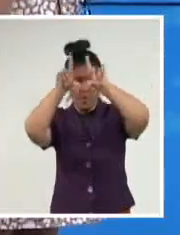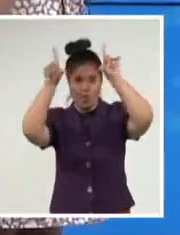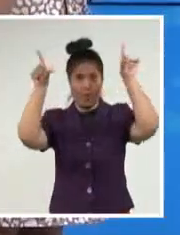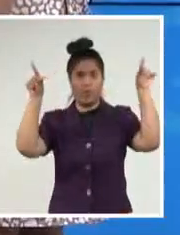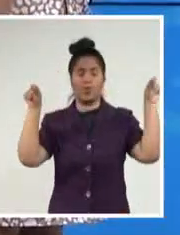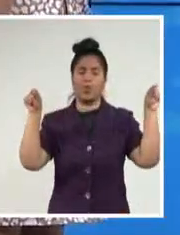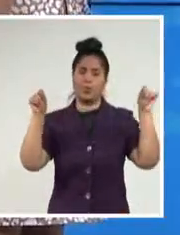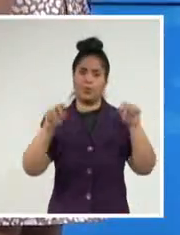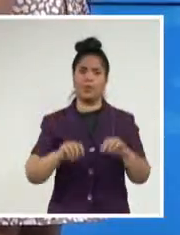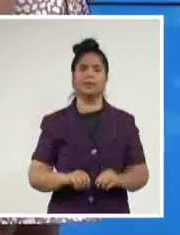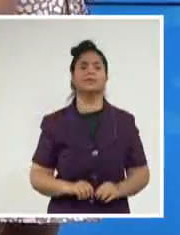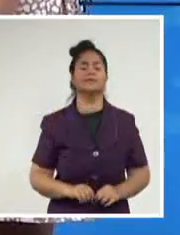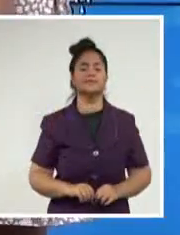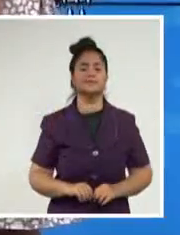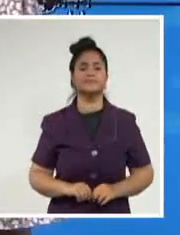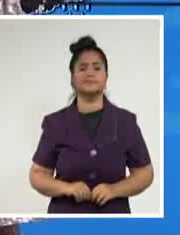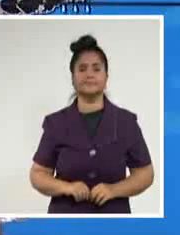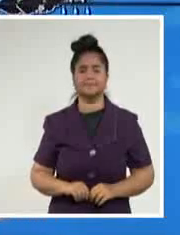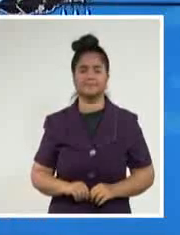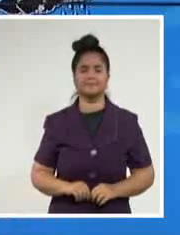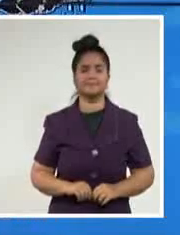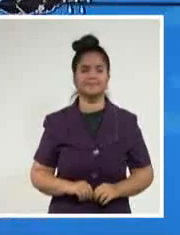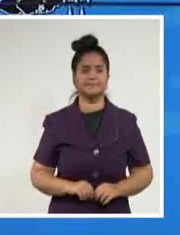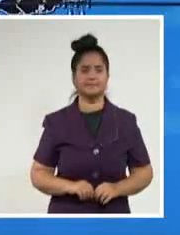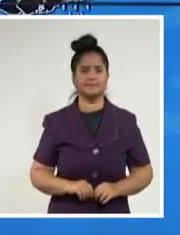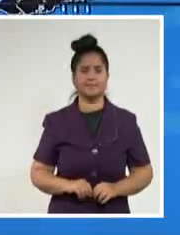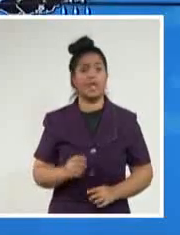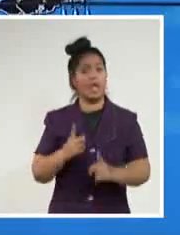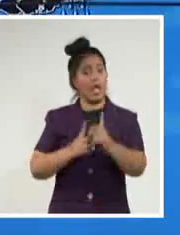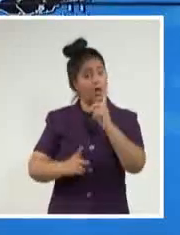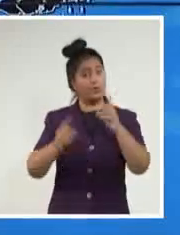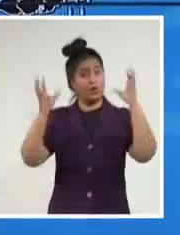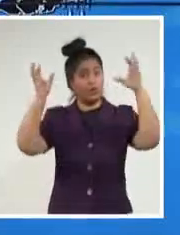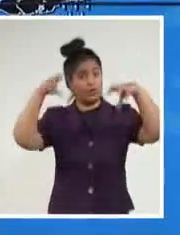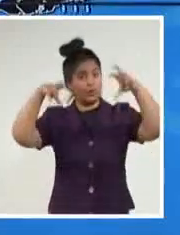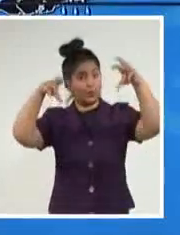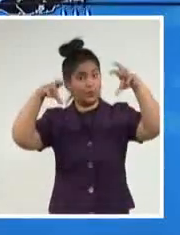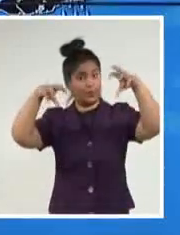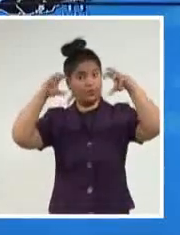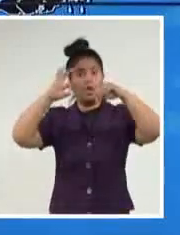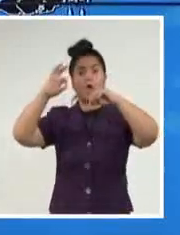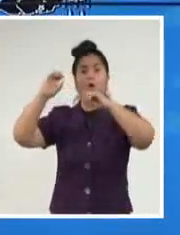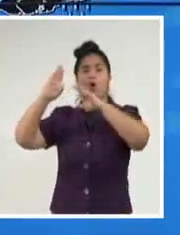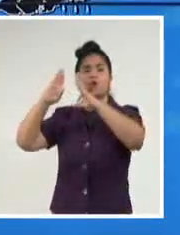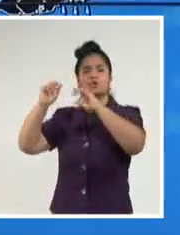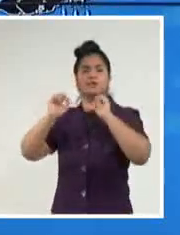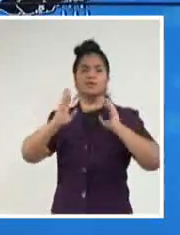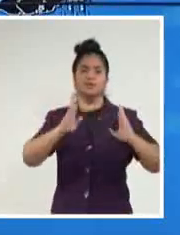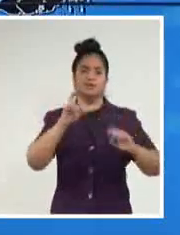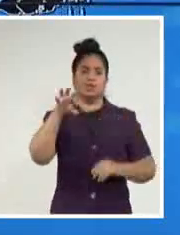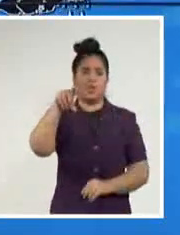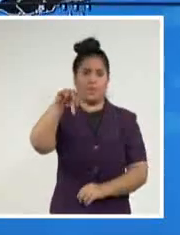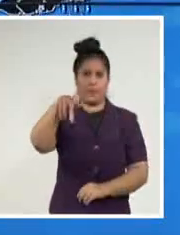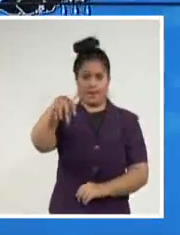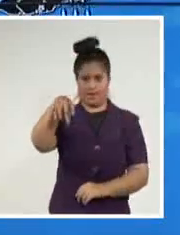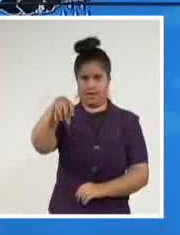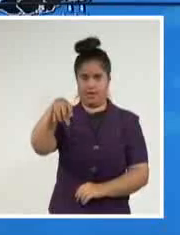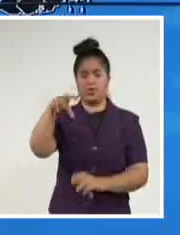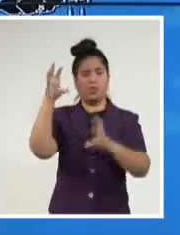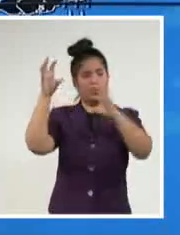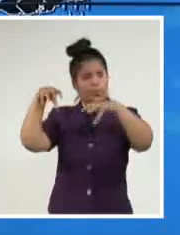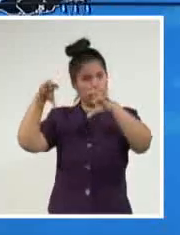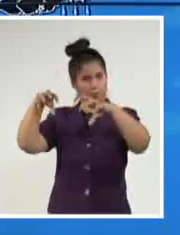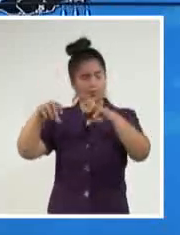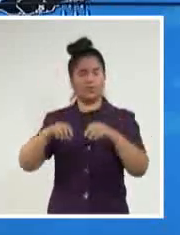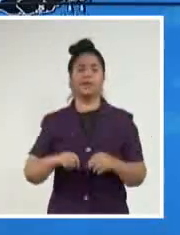interior y sur de las regiones central y oriental con algunos chubascos y lluvias, también ocurrirán aisladas lluvias en Pinal del Río y serán escasas en el resto de la